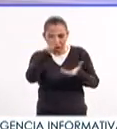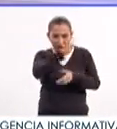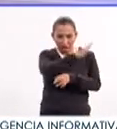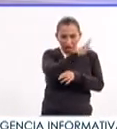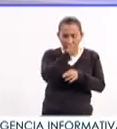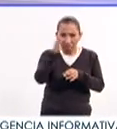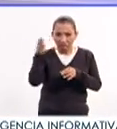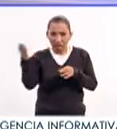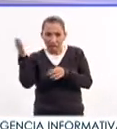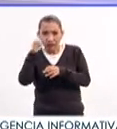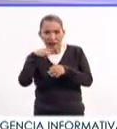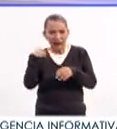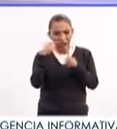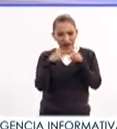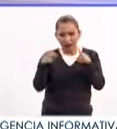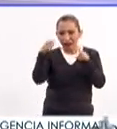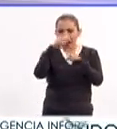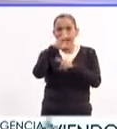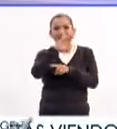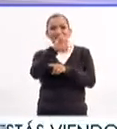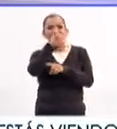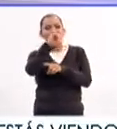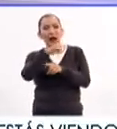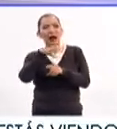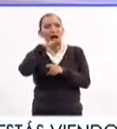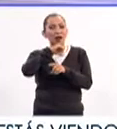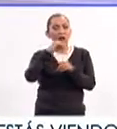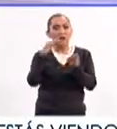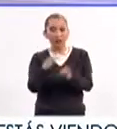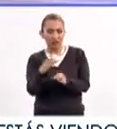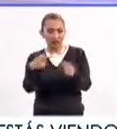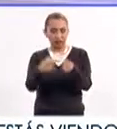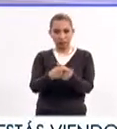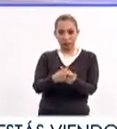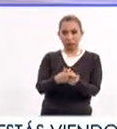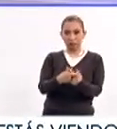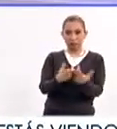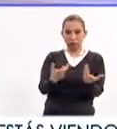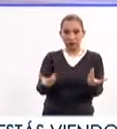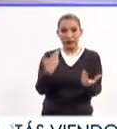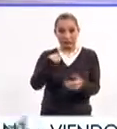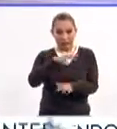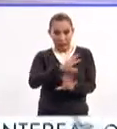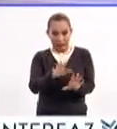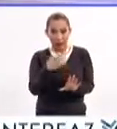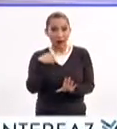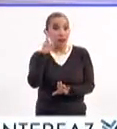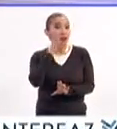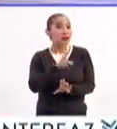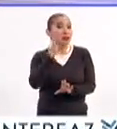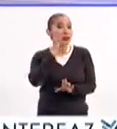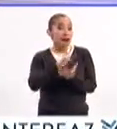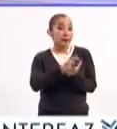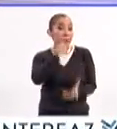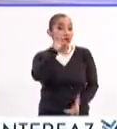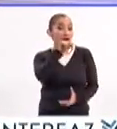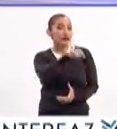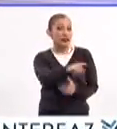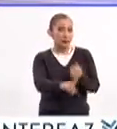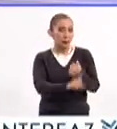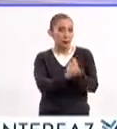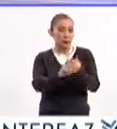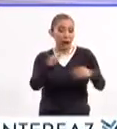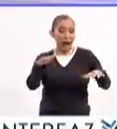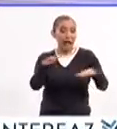de la distribución de los patrones del clima. ¿Y eso qué tiene que ver contigo? Bueno, pues está comprobado que en su mayor parte este